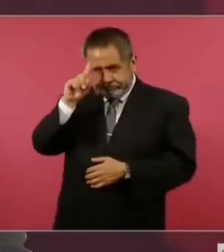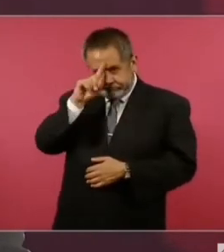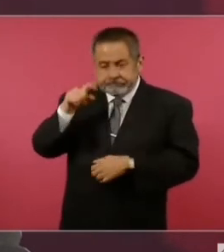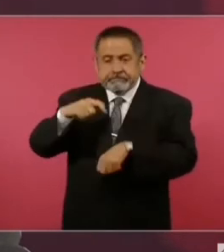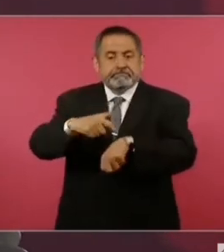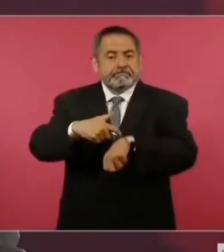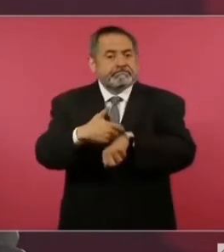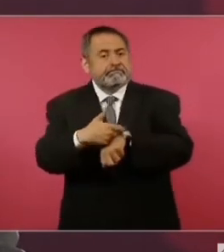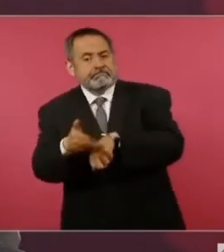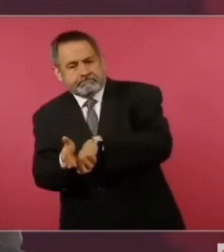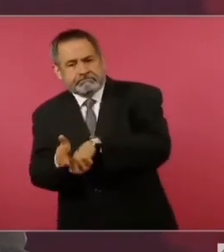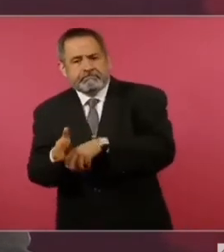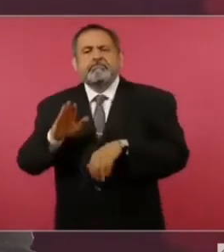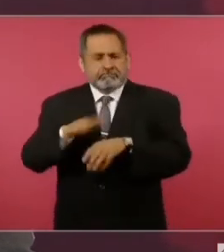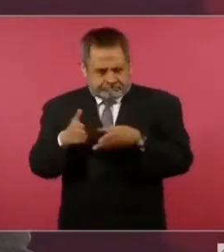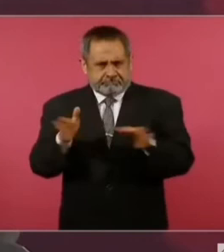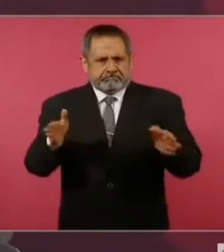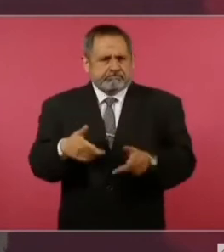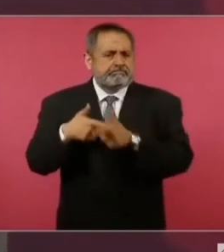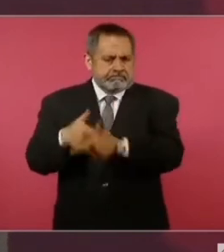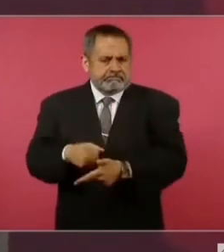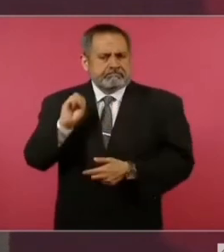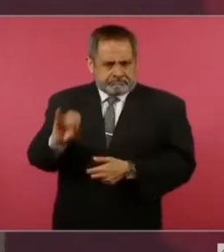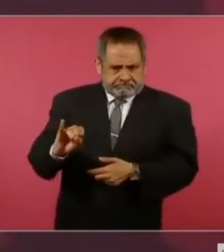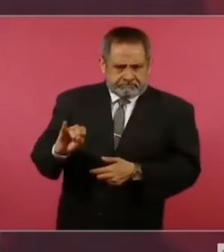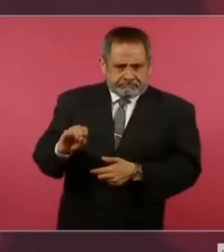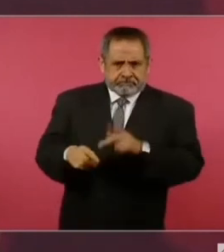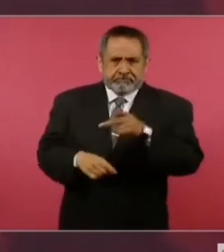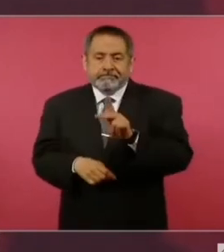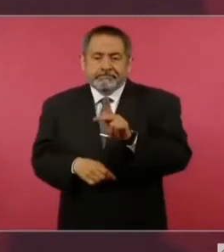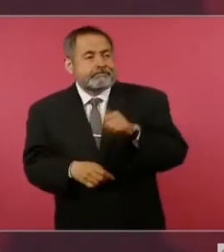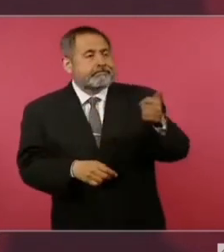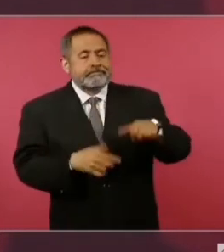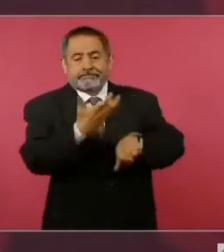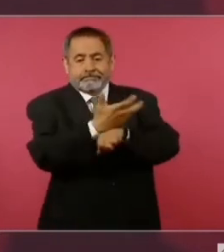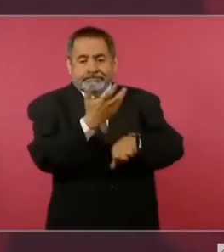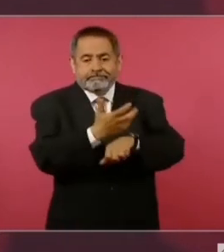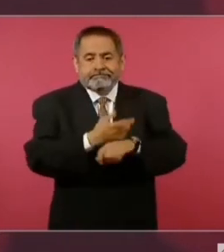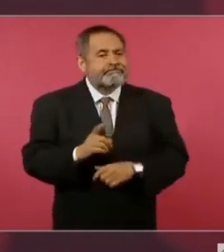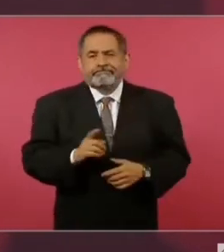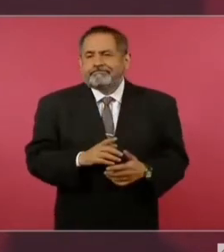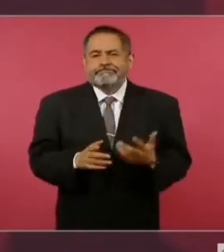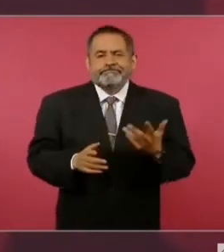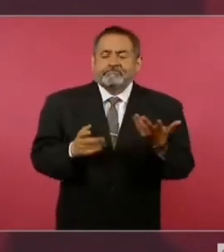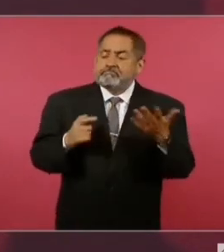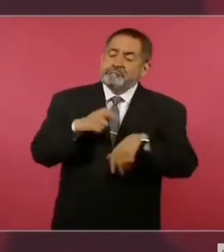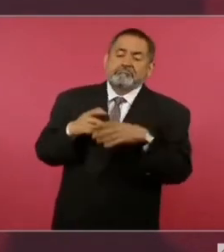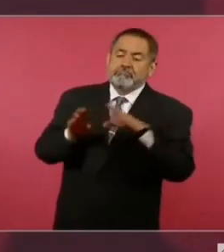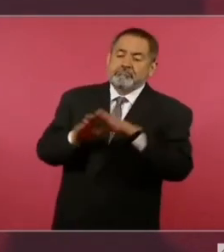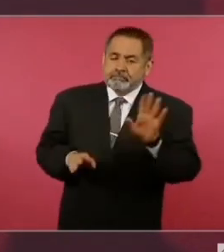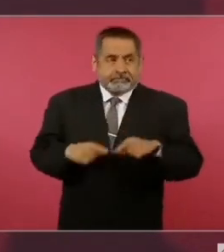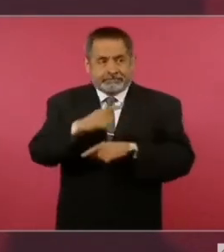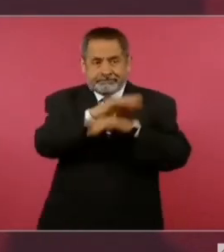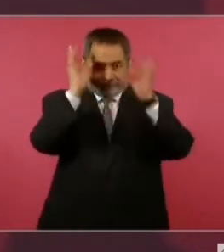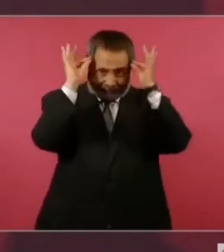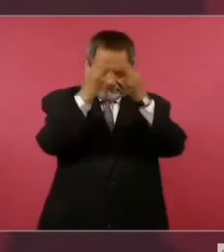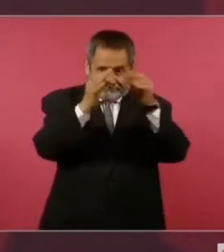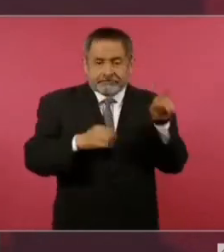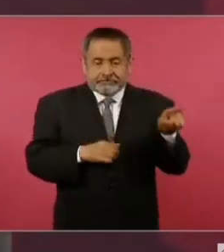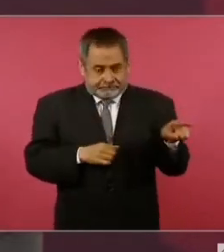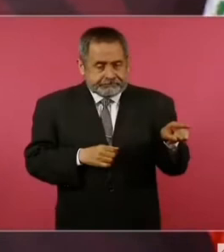el tiempo, pero en consulados de Estados Unidos, que aclaro, los consulados